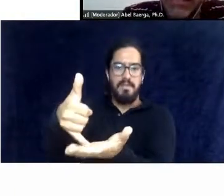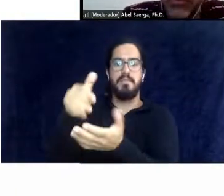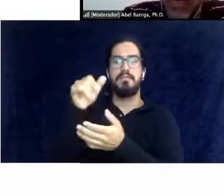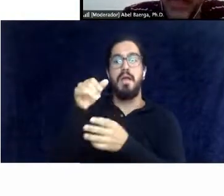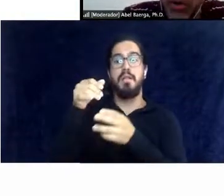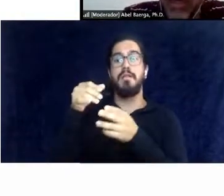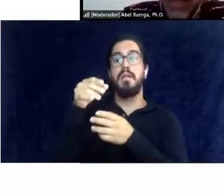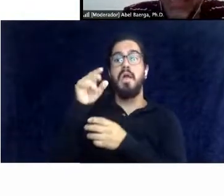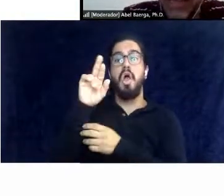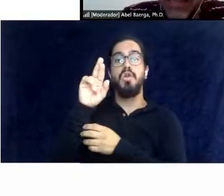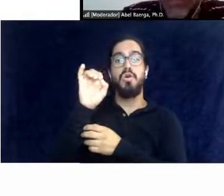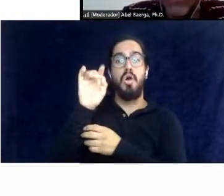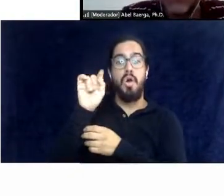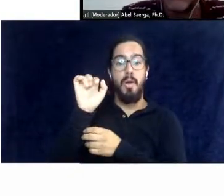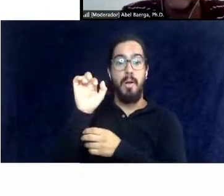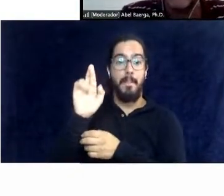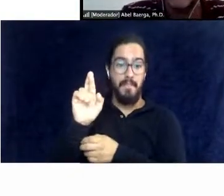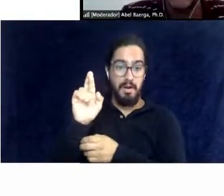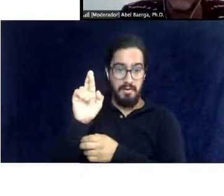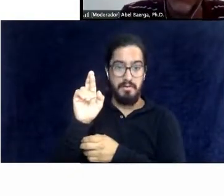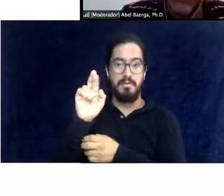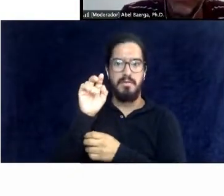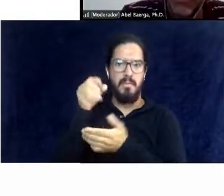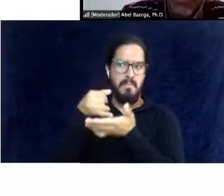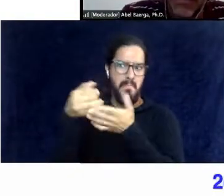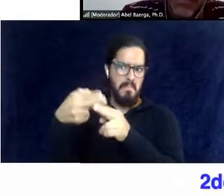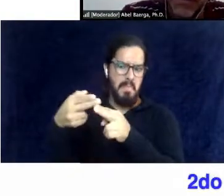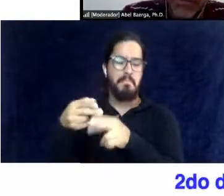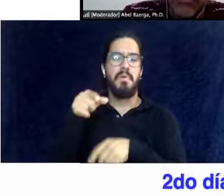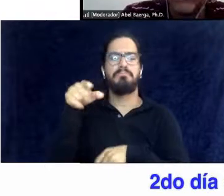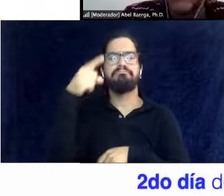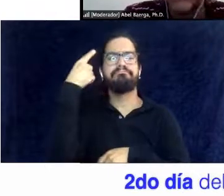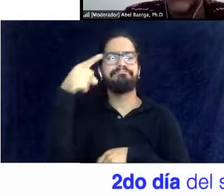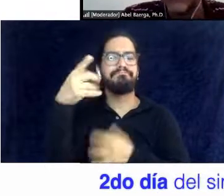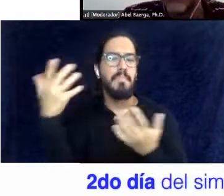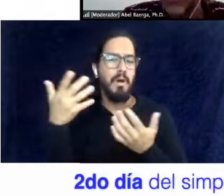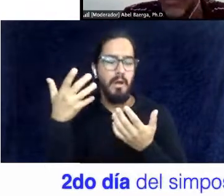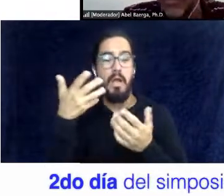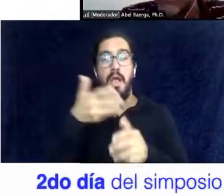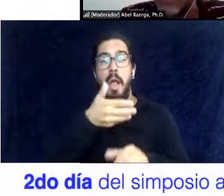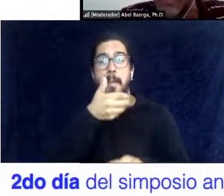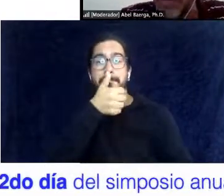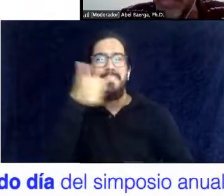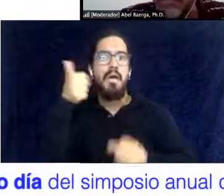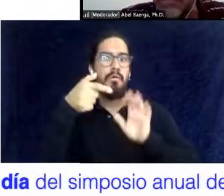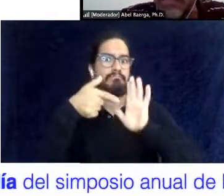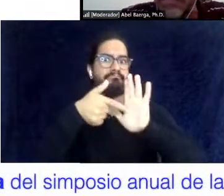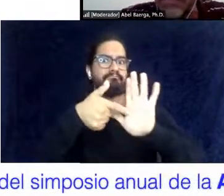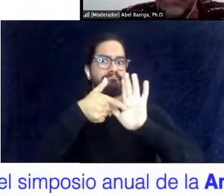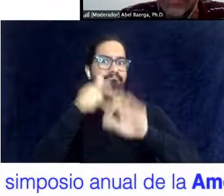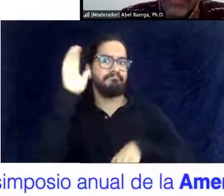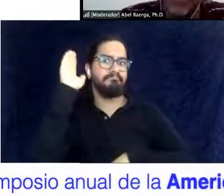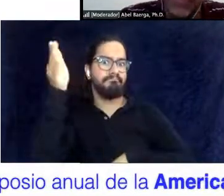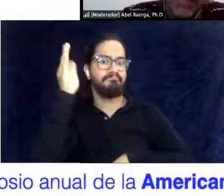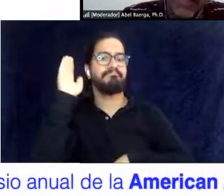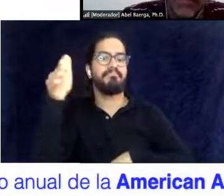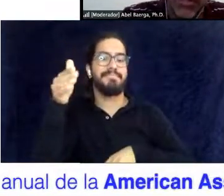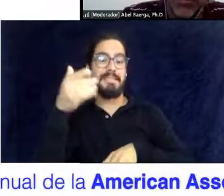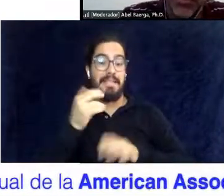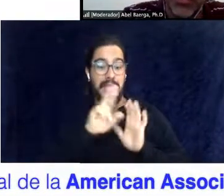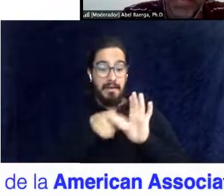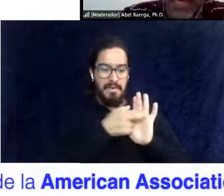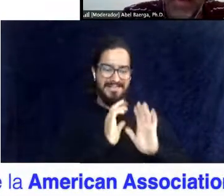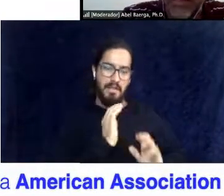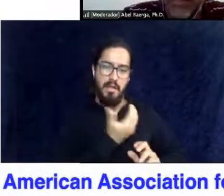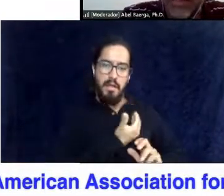presentación que mejor representa a la división del Caribe de AAAS. Típicamente, esta presentación incluye